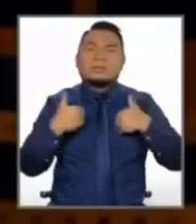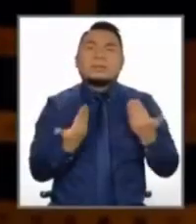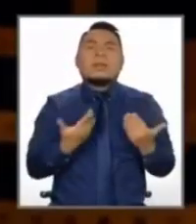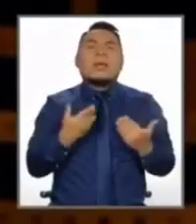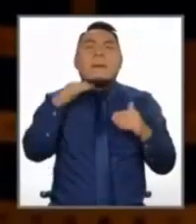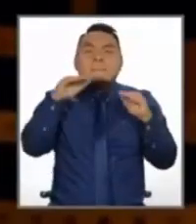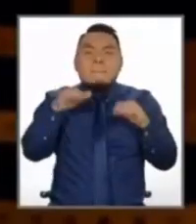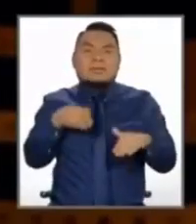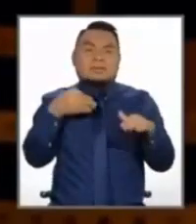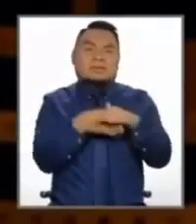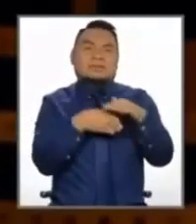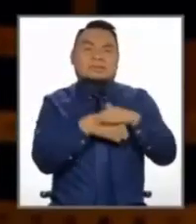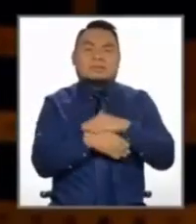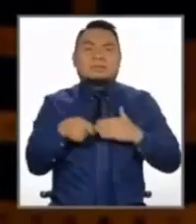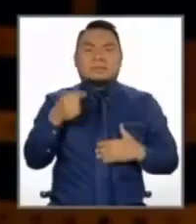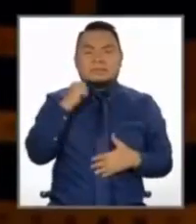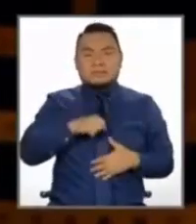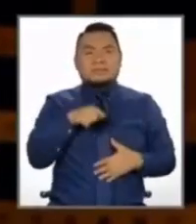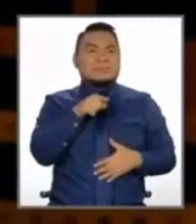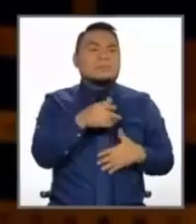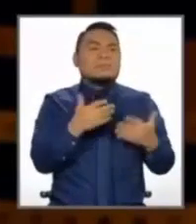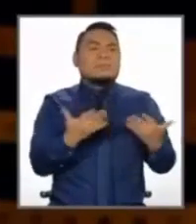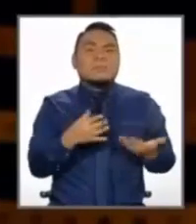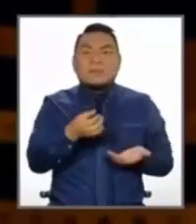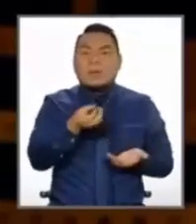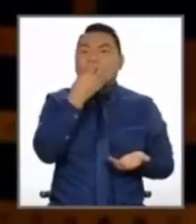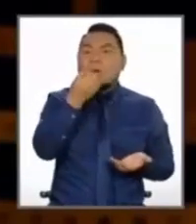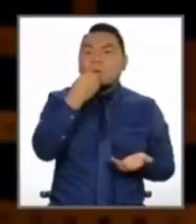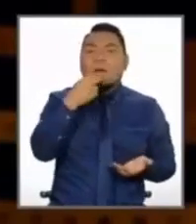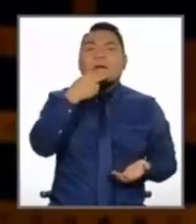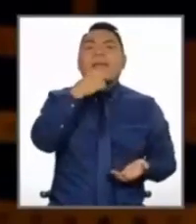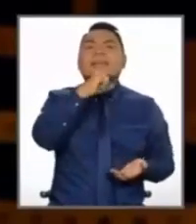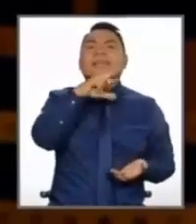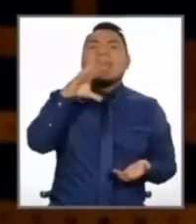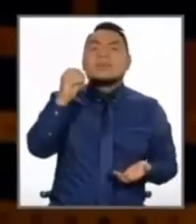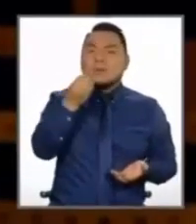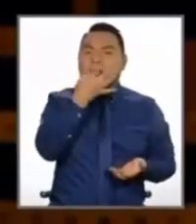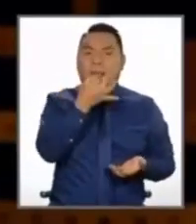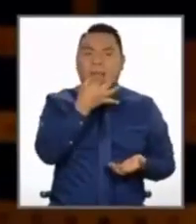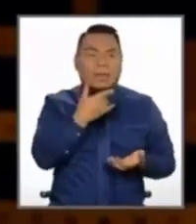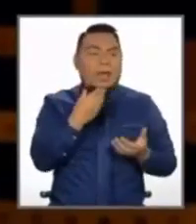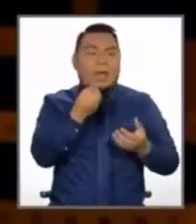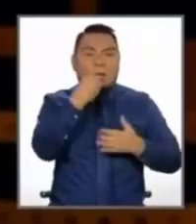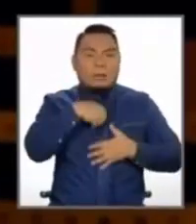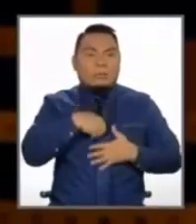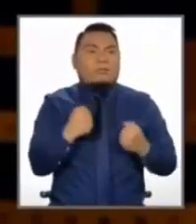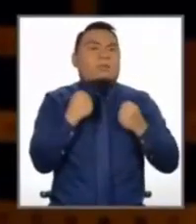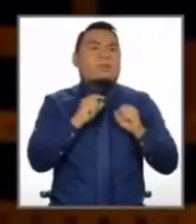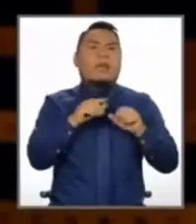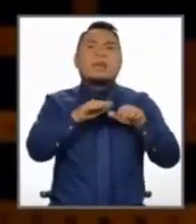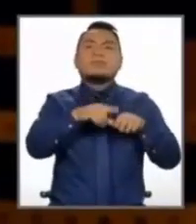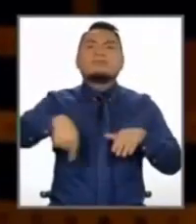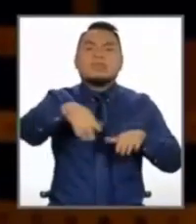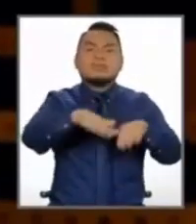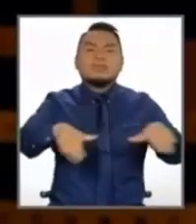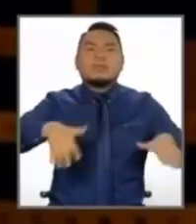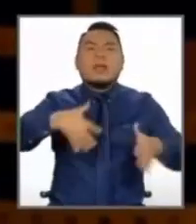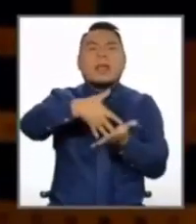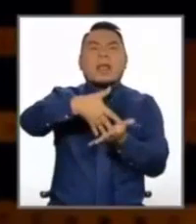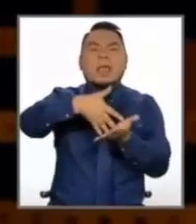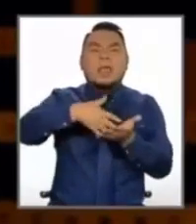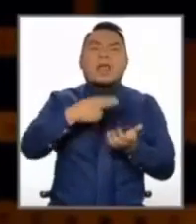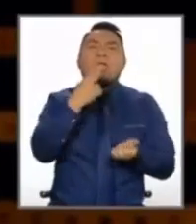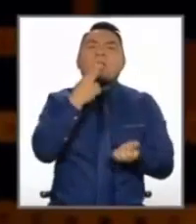menos acceso al sulfato ferroso y por lo tanto la anemia se ha incrementado. Igual, en la idea de